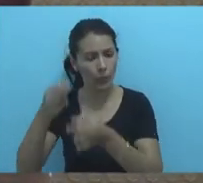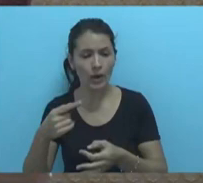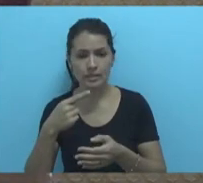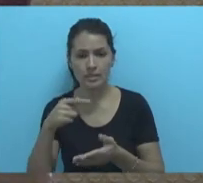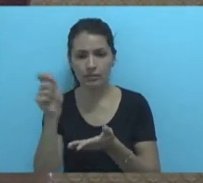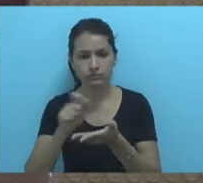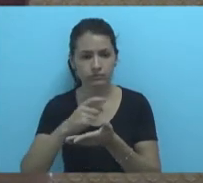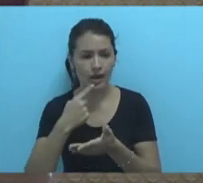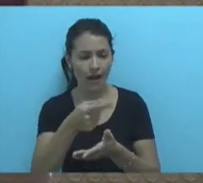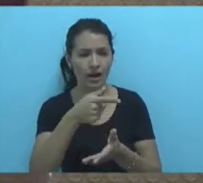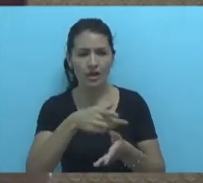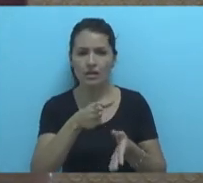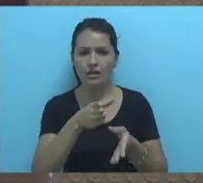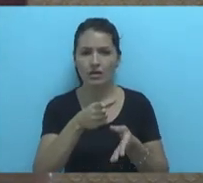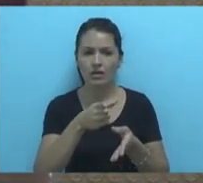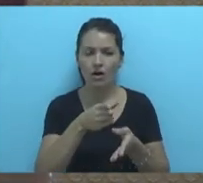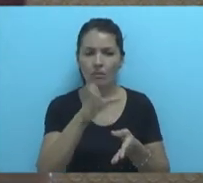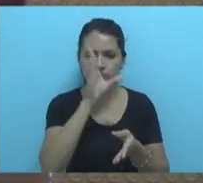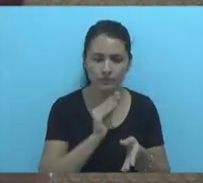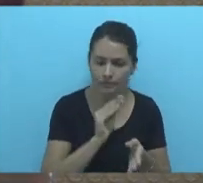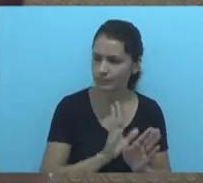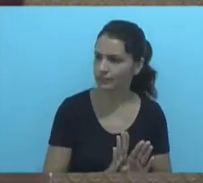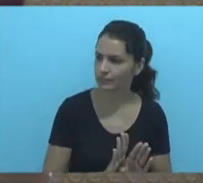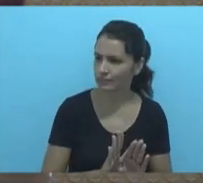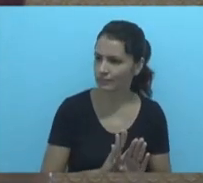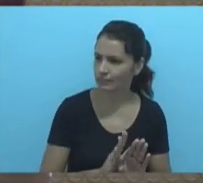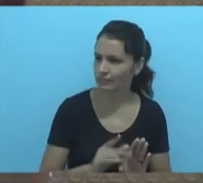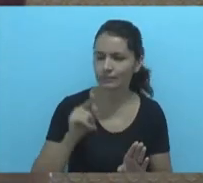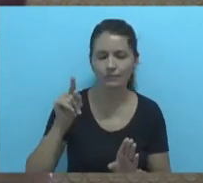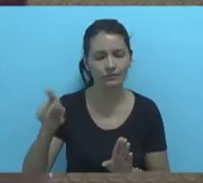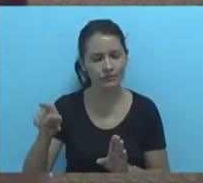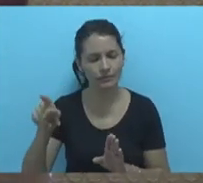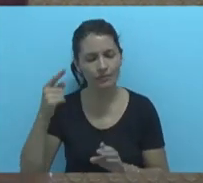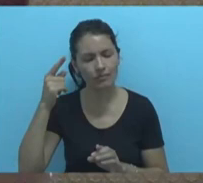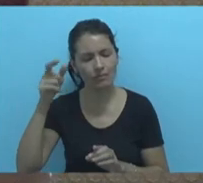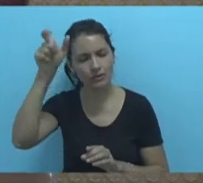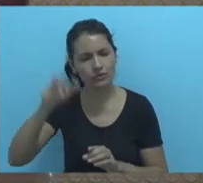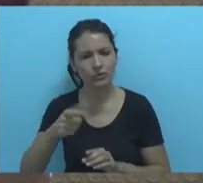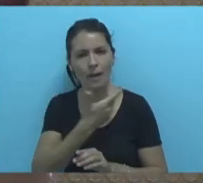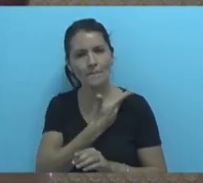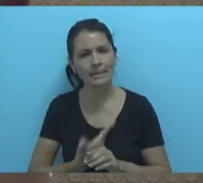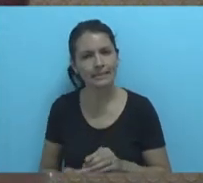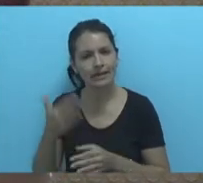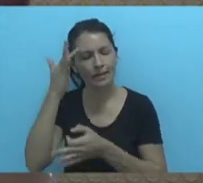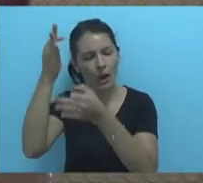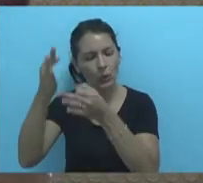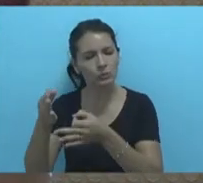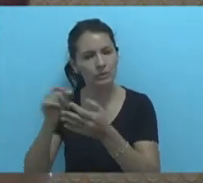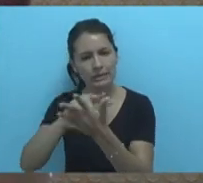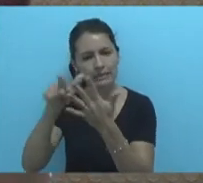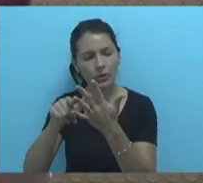opinión. Le molesta al presidente de la Corte Suprema de Justicia de la provincia de Santa Fe las opiniones diferentes. Eso